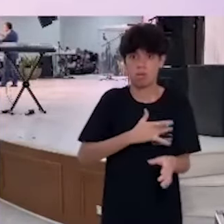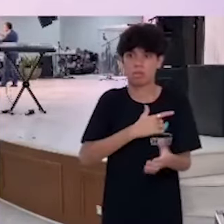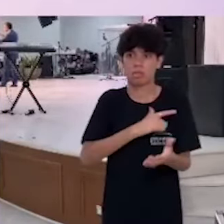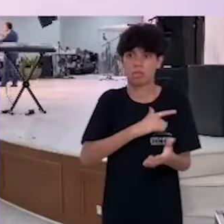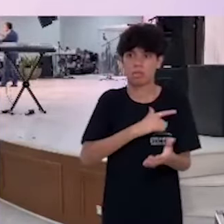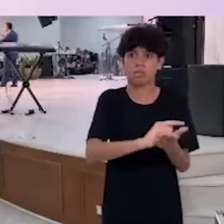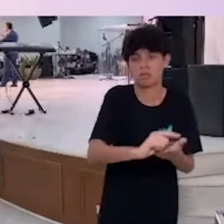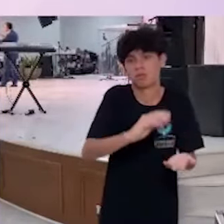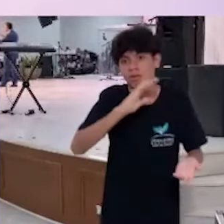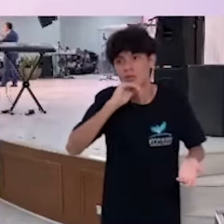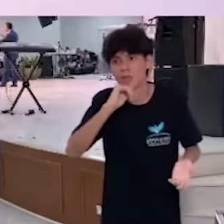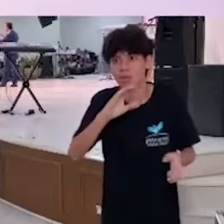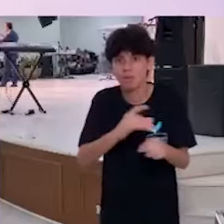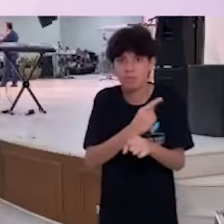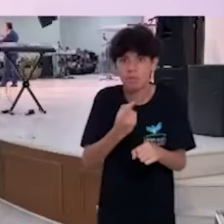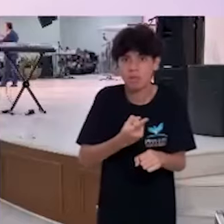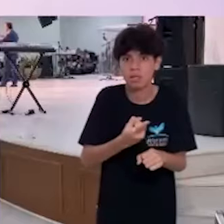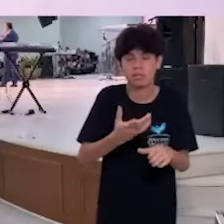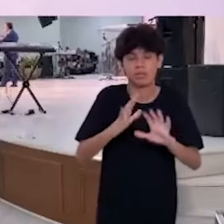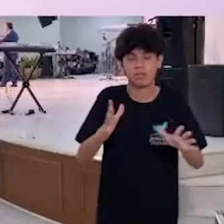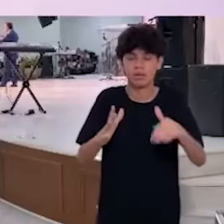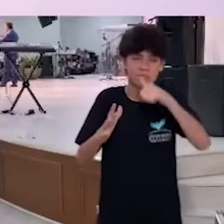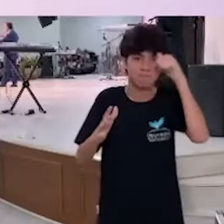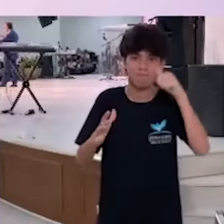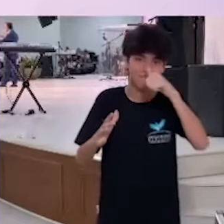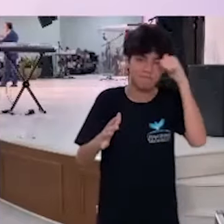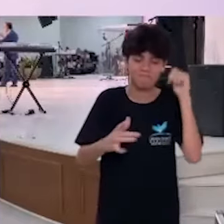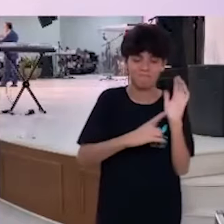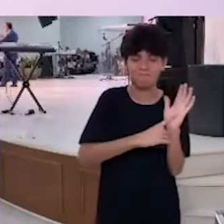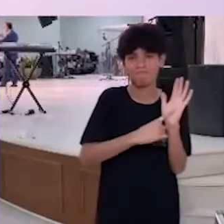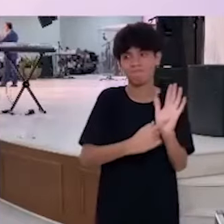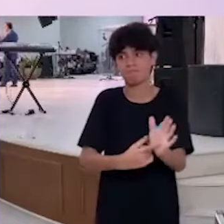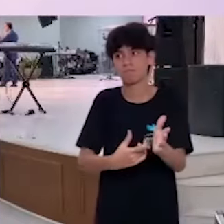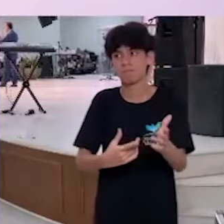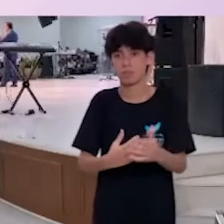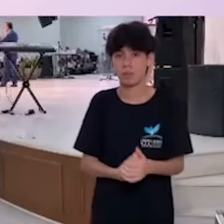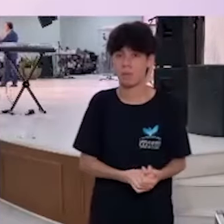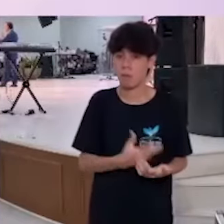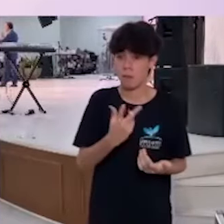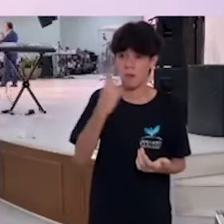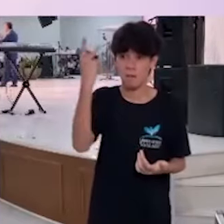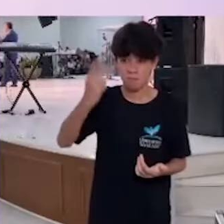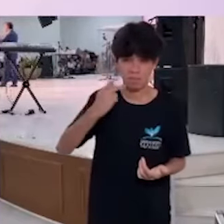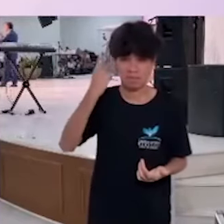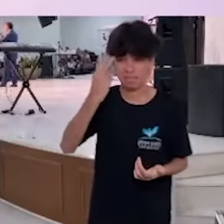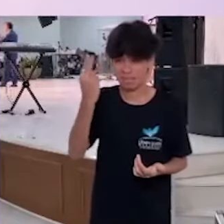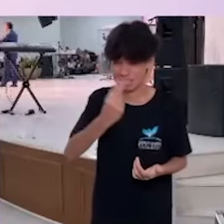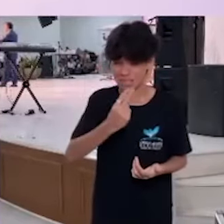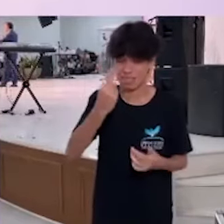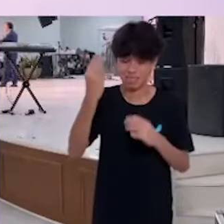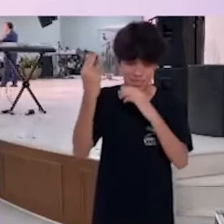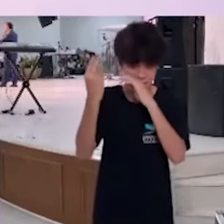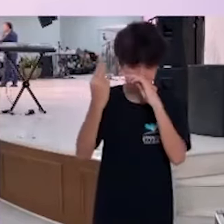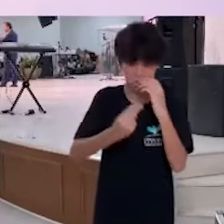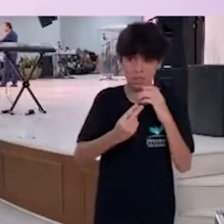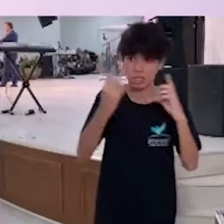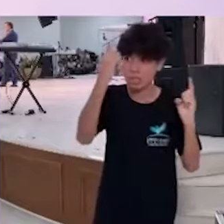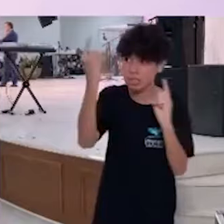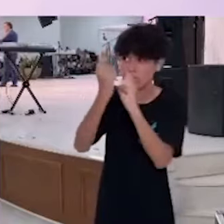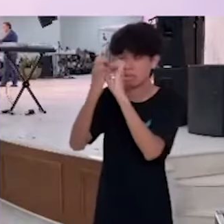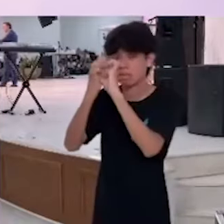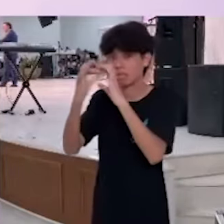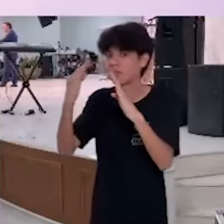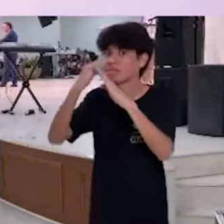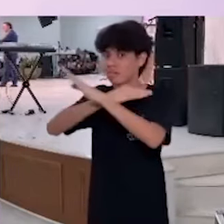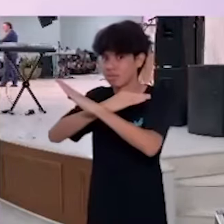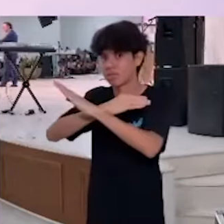perdido la autoridad moral. Ese pastor necesita ser restaurado a la comunión con Dios, y Dios lo restaura y